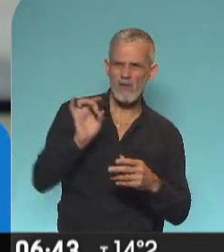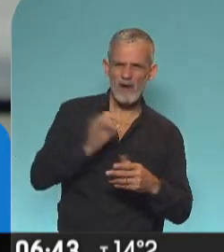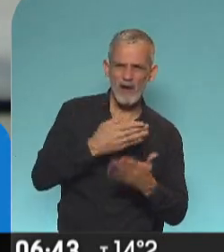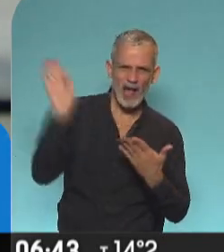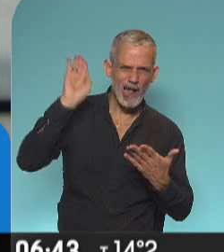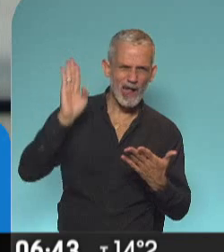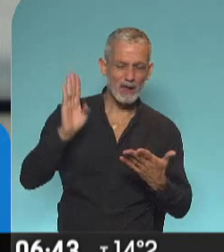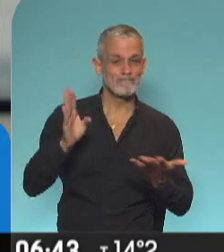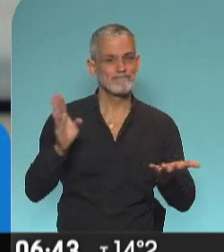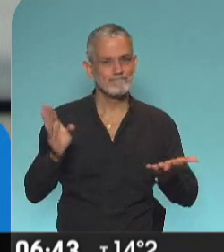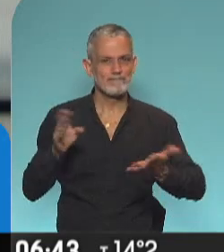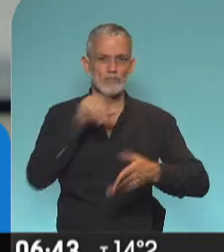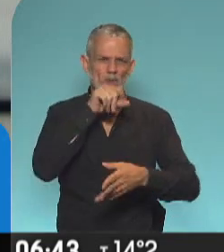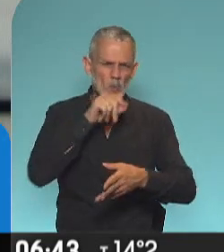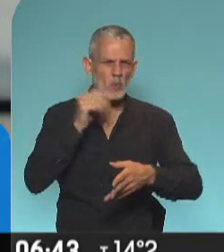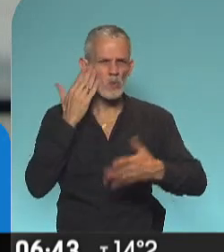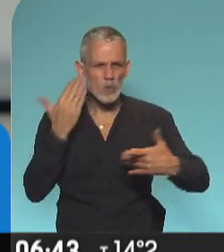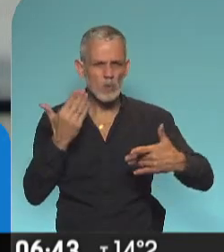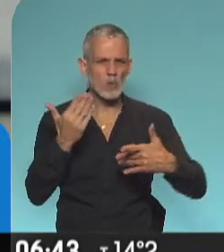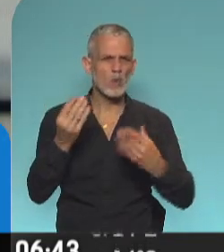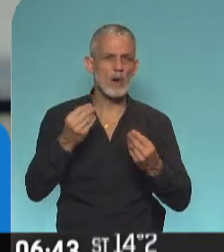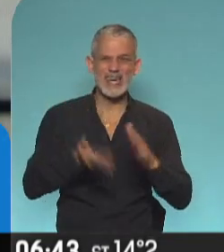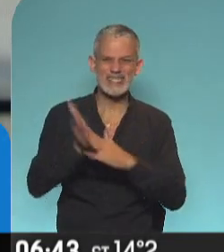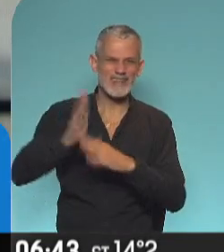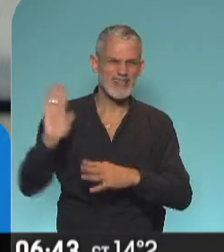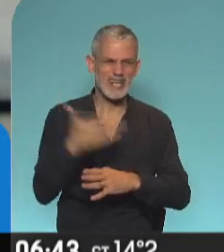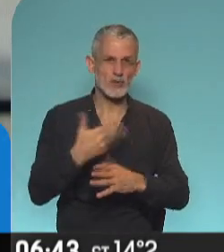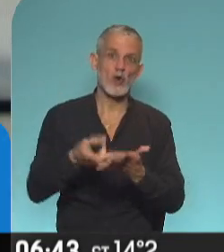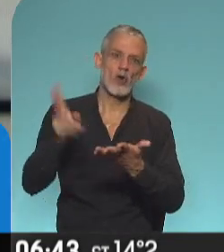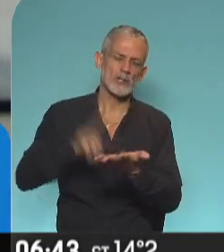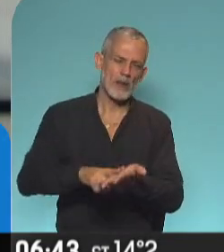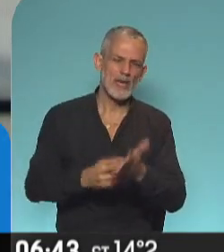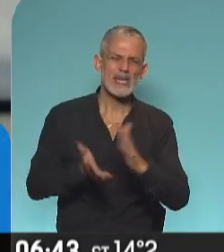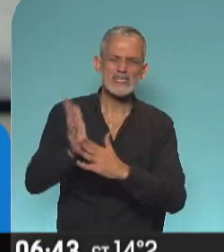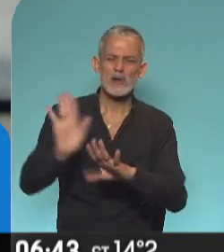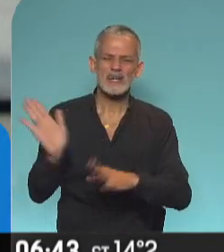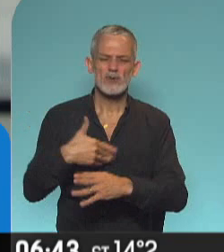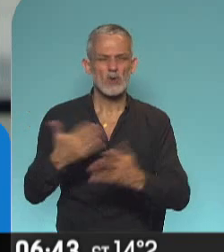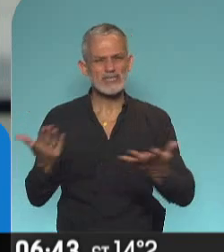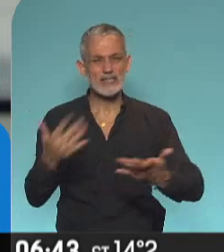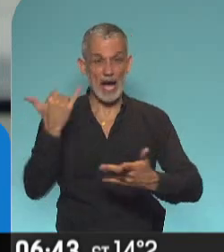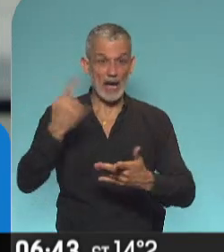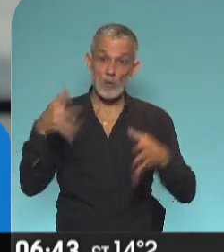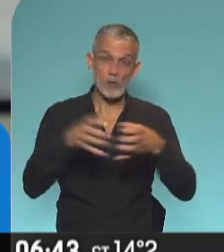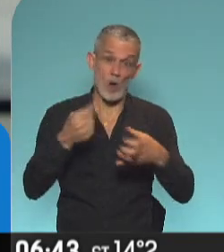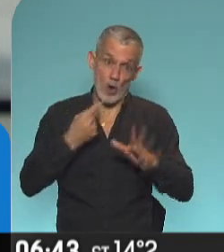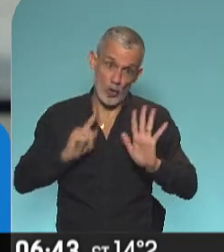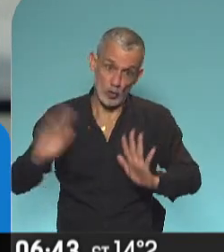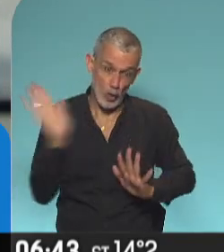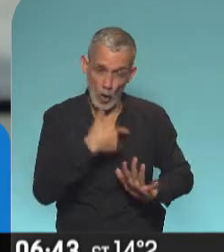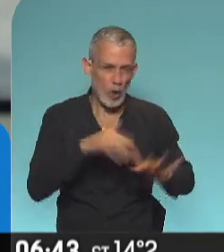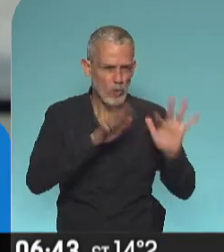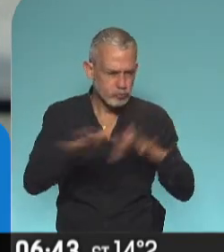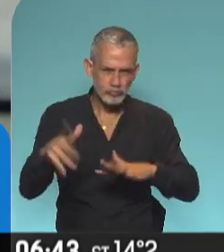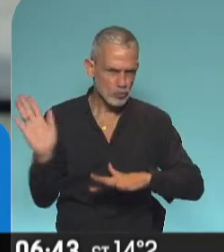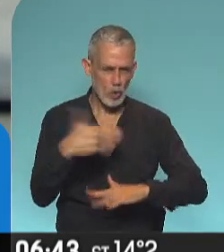redes sociales, aparecía esto de que se vayan todos nuevamente. Digo, me parece que hay un sector, no digo todos los manifestantes,